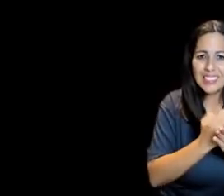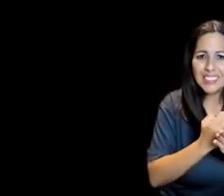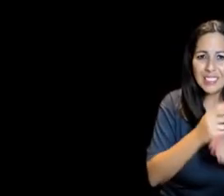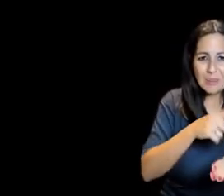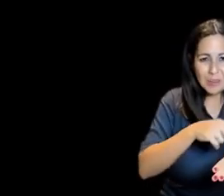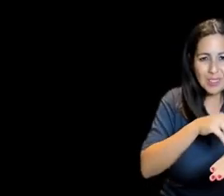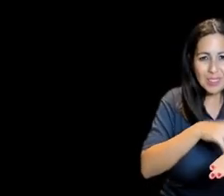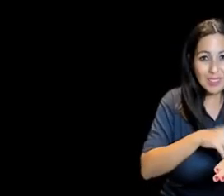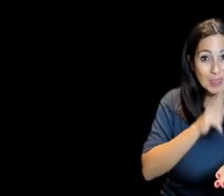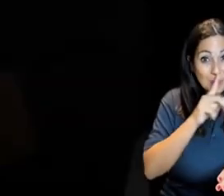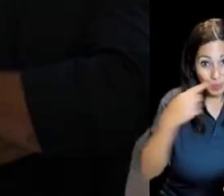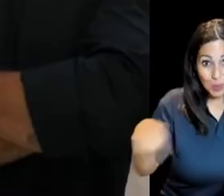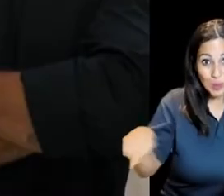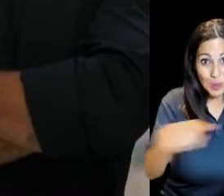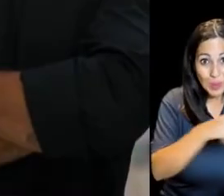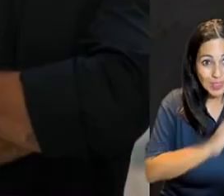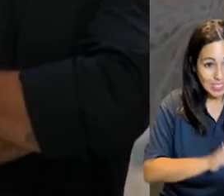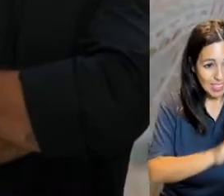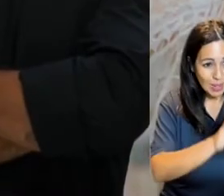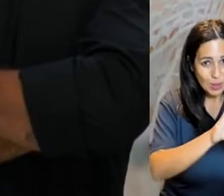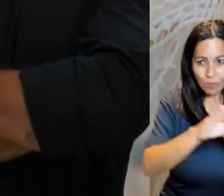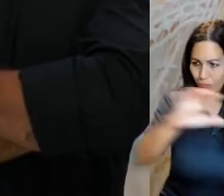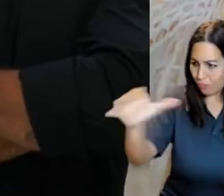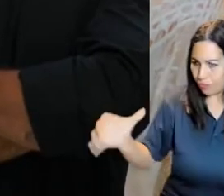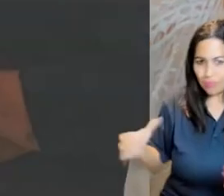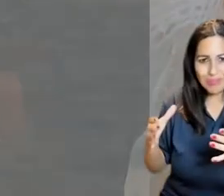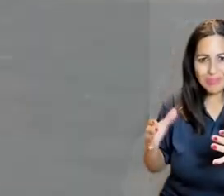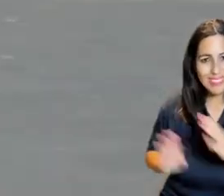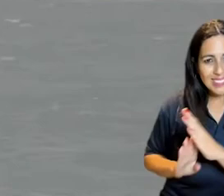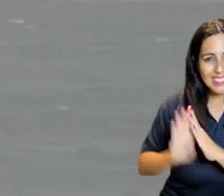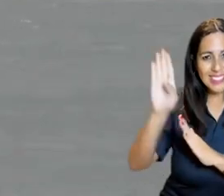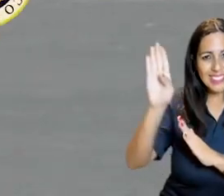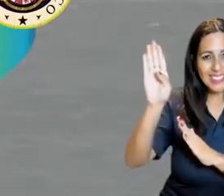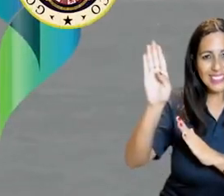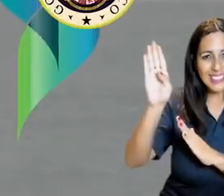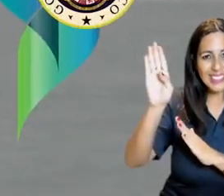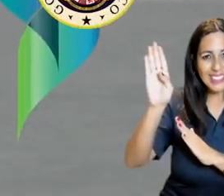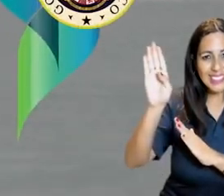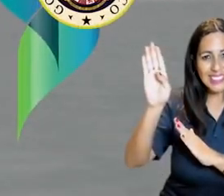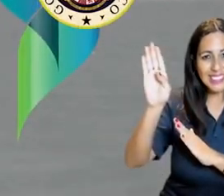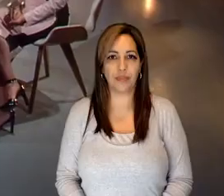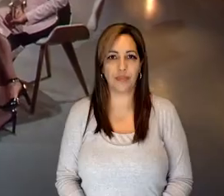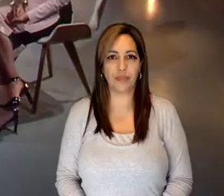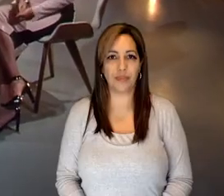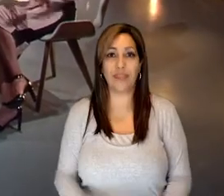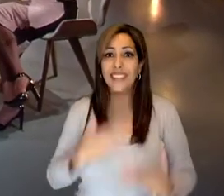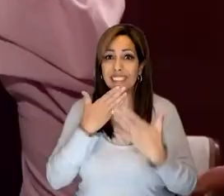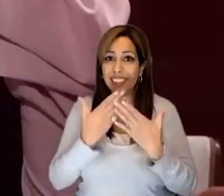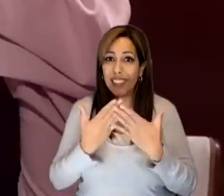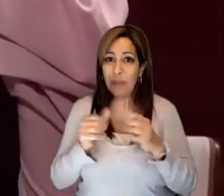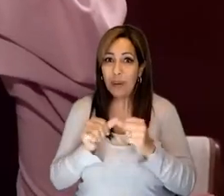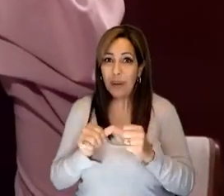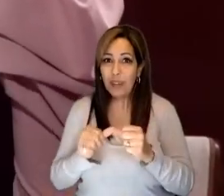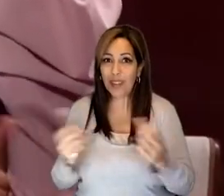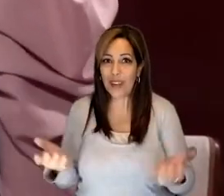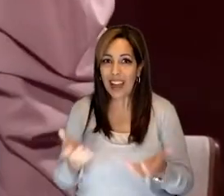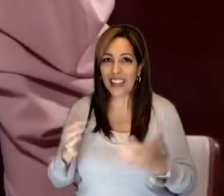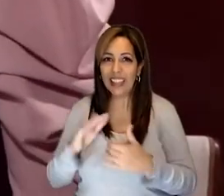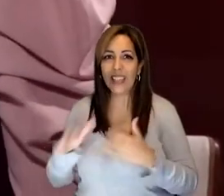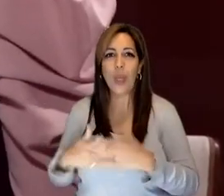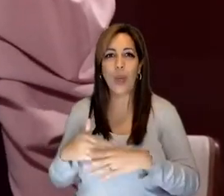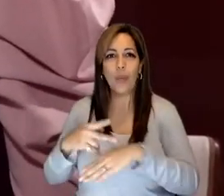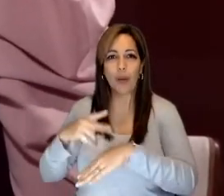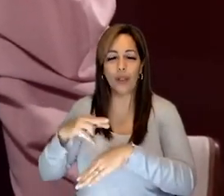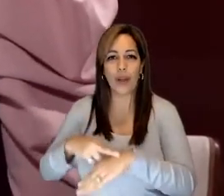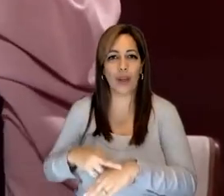Rico. Porque al final del día, todos somos desarrollo y todo es desarrollo. Qué bueno que continúa con nosotros